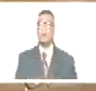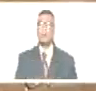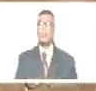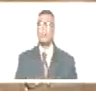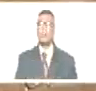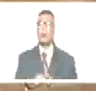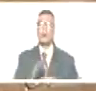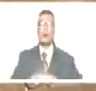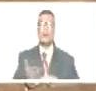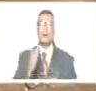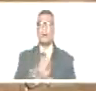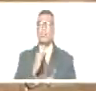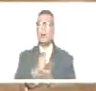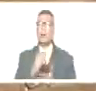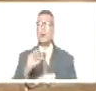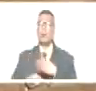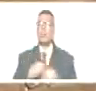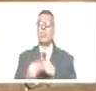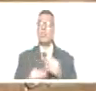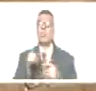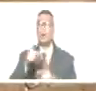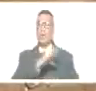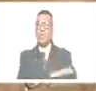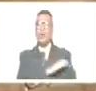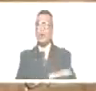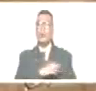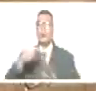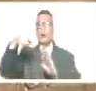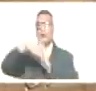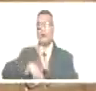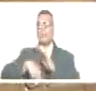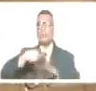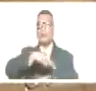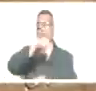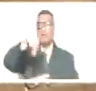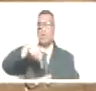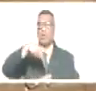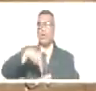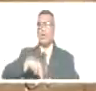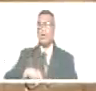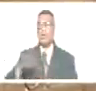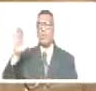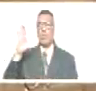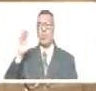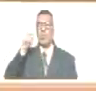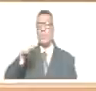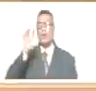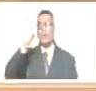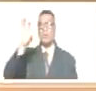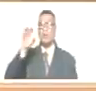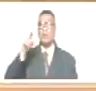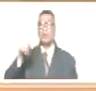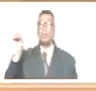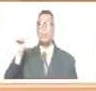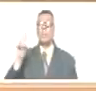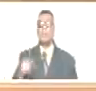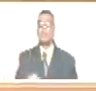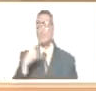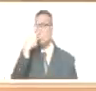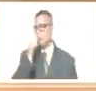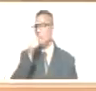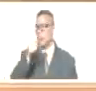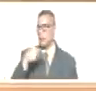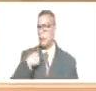hemos sido una oposición profundamente nacionalista y comprometida con el país y entendemos, como dije hace unos